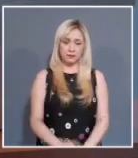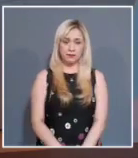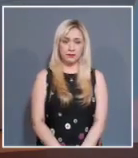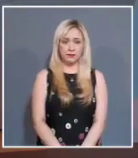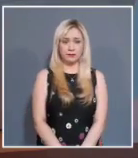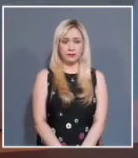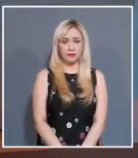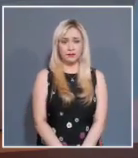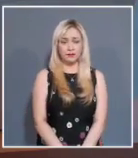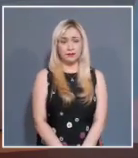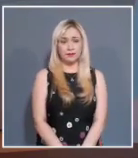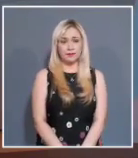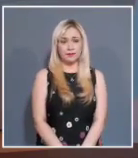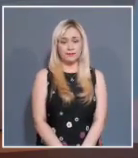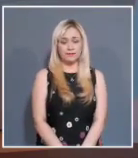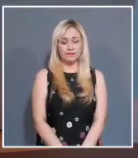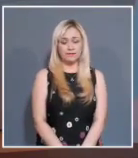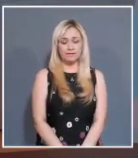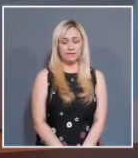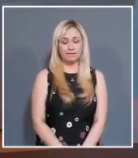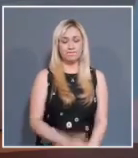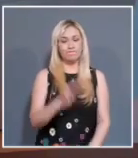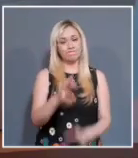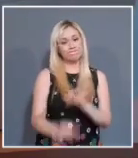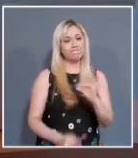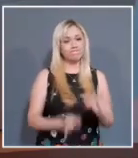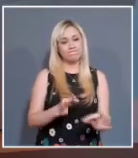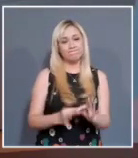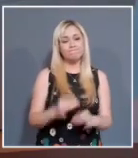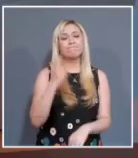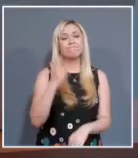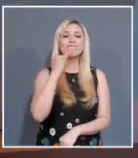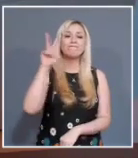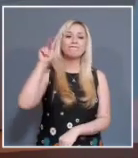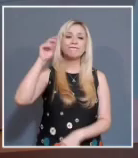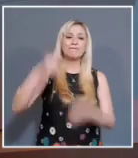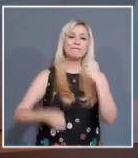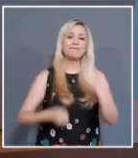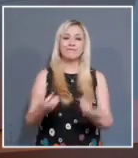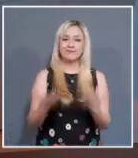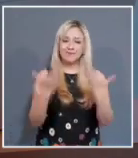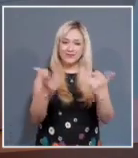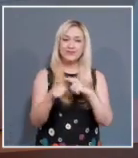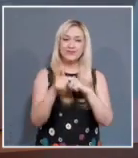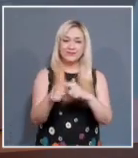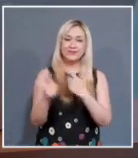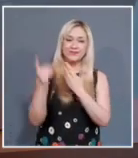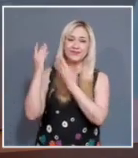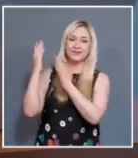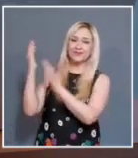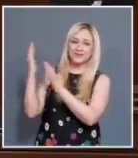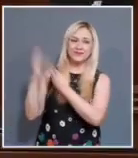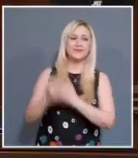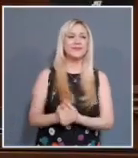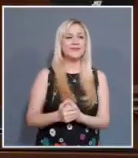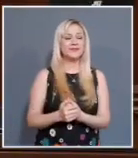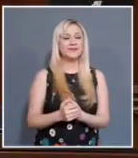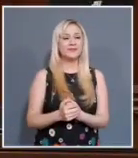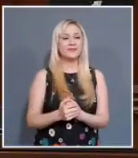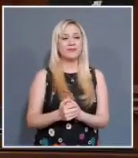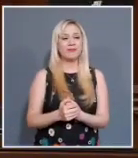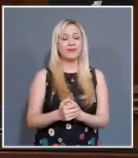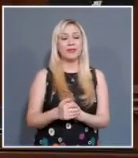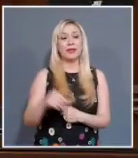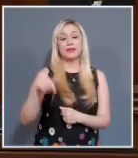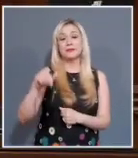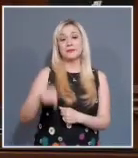Y ya nos vamos, pero le invitamos a mantenerse en la señal del canal de televisión del Poder Judicial de la Federación y a seguir este martes la sesión del